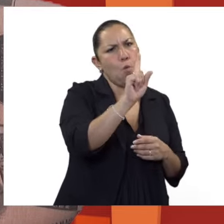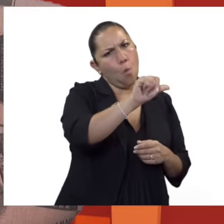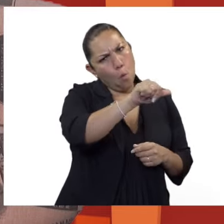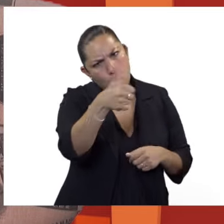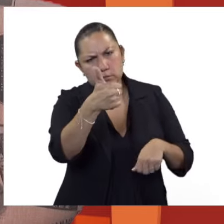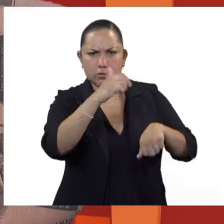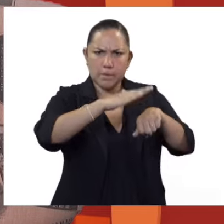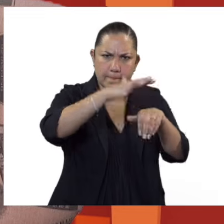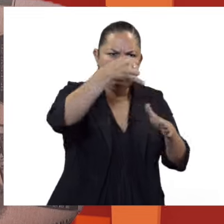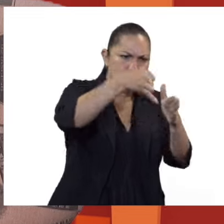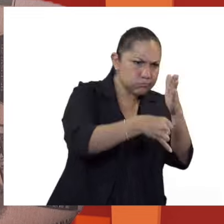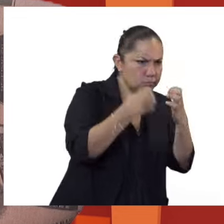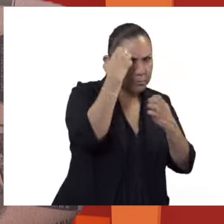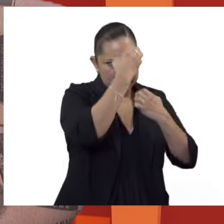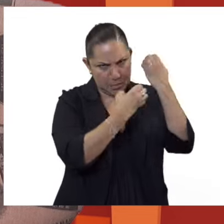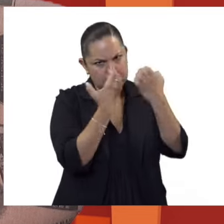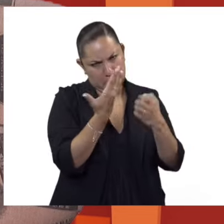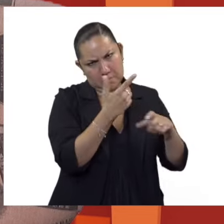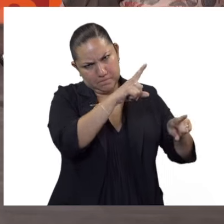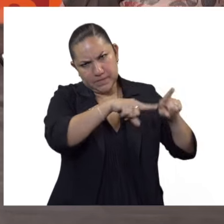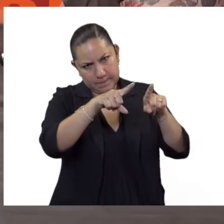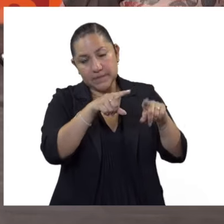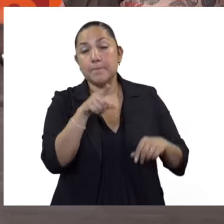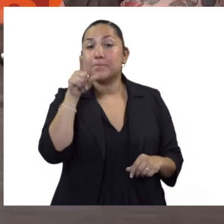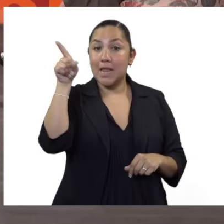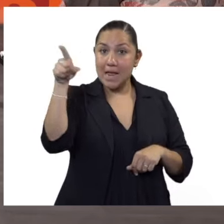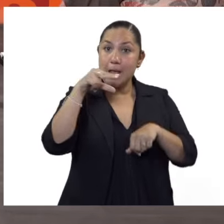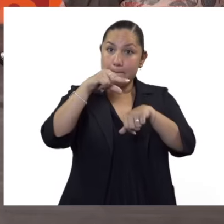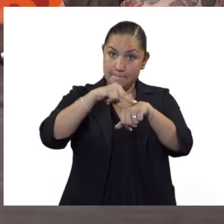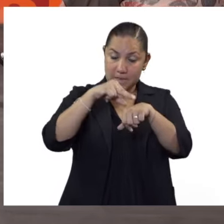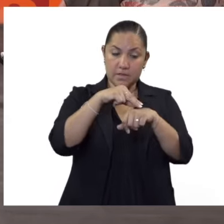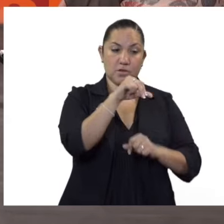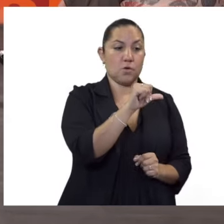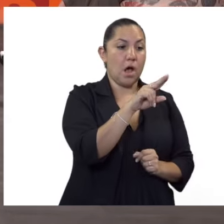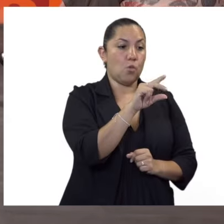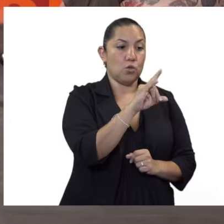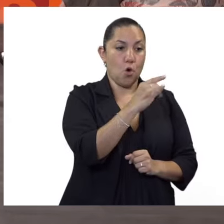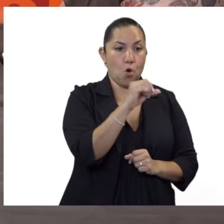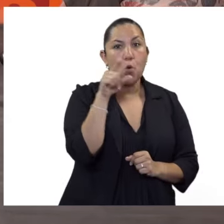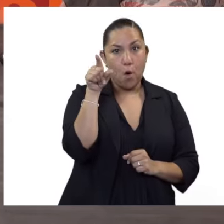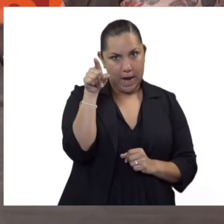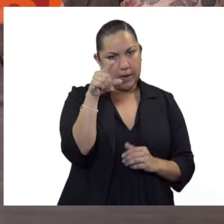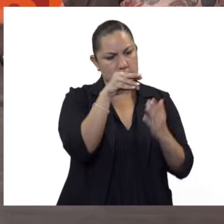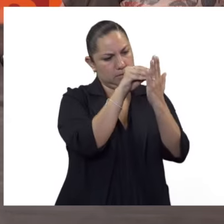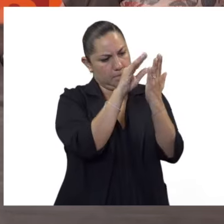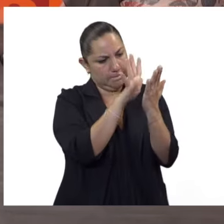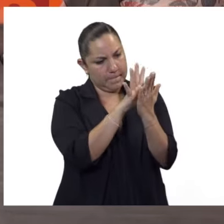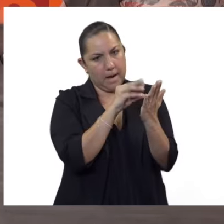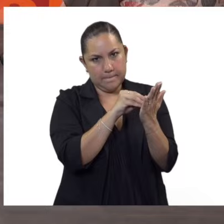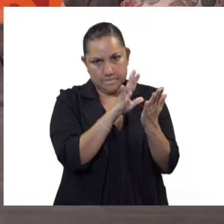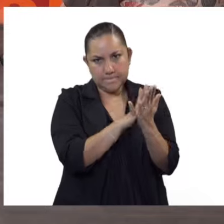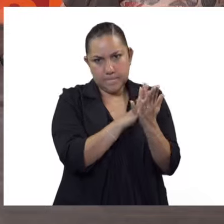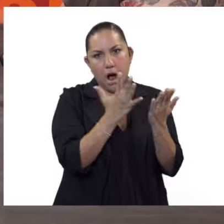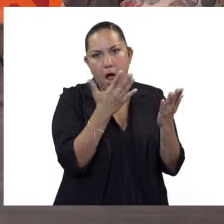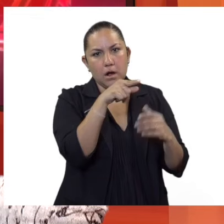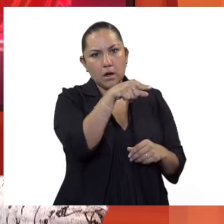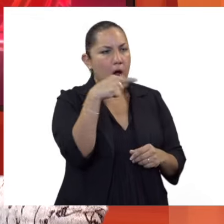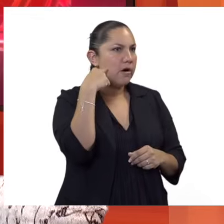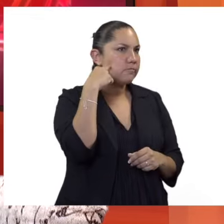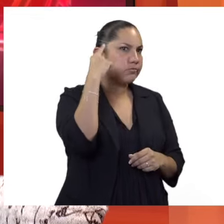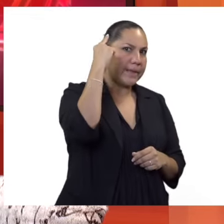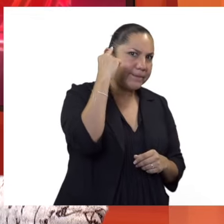pruebas pero ahí el médico audiólogo determinará Qué tipo de grado de pérdida por ejemplo